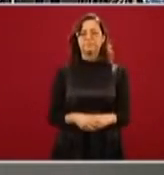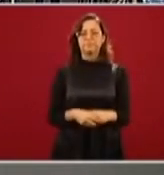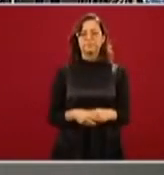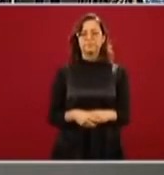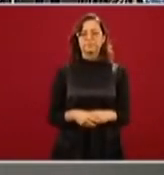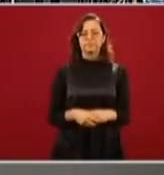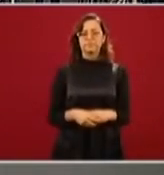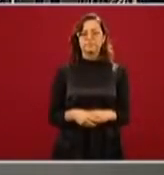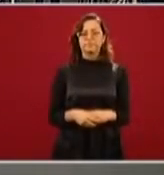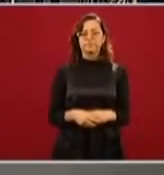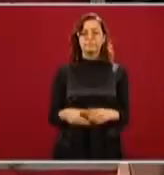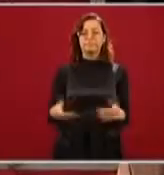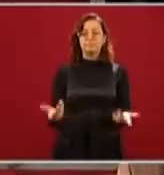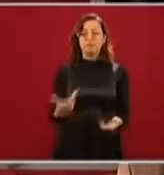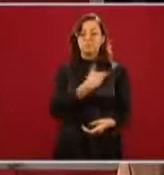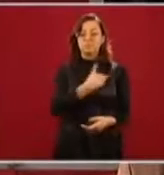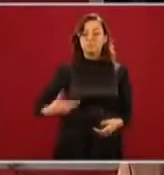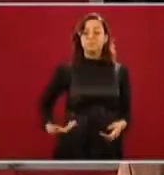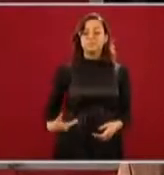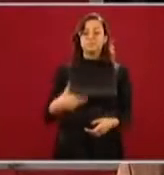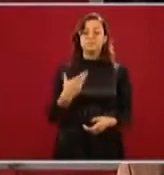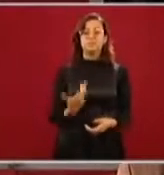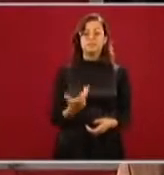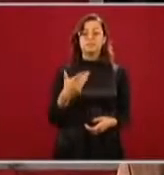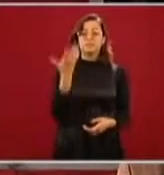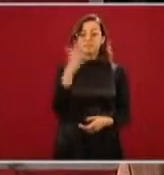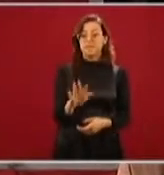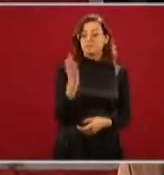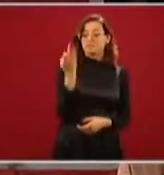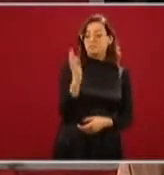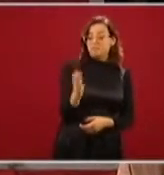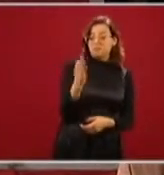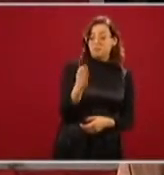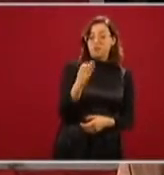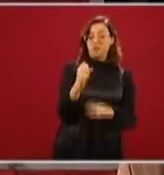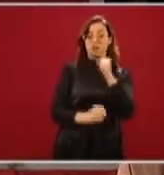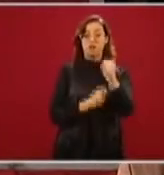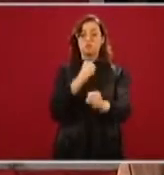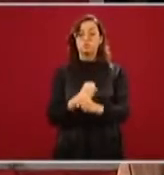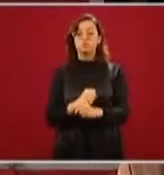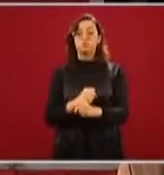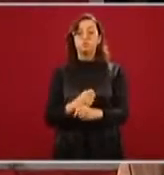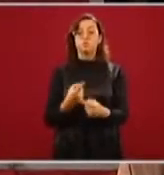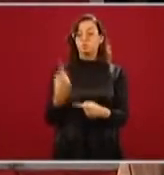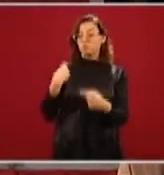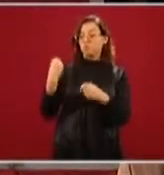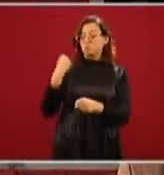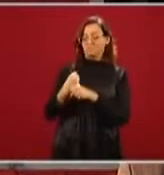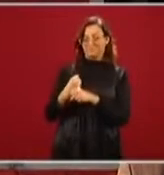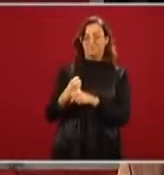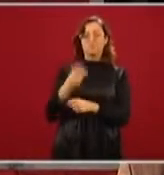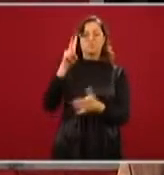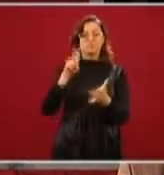puntualizando que el señor presidente de la República, el día 10 de febrero del año próximo pasado,